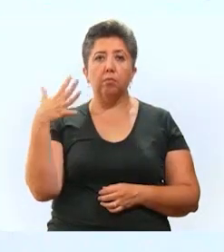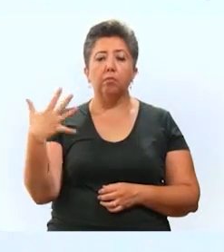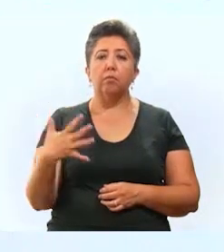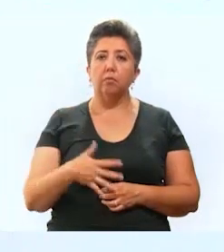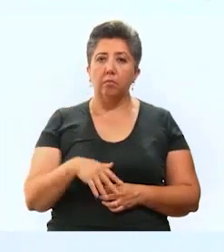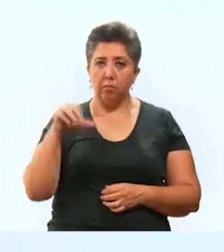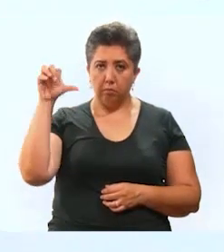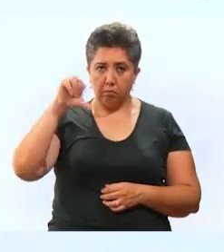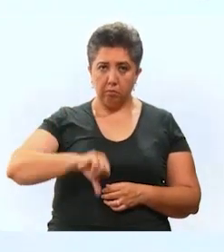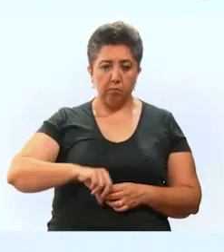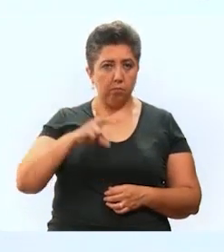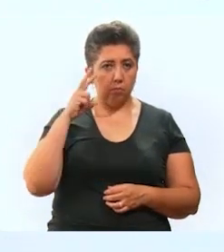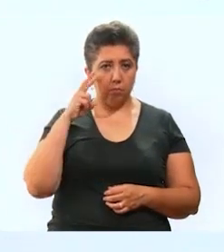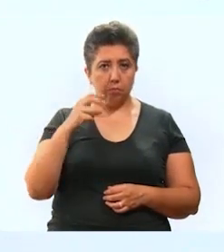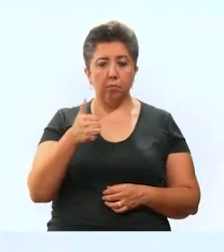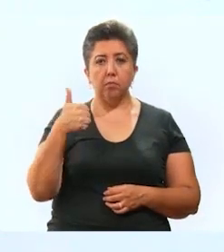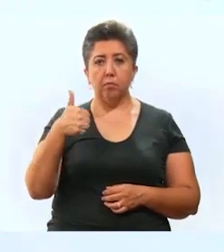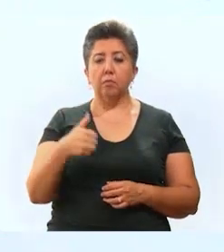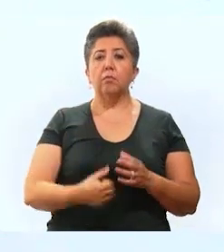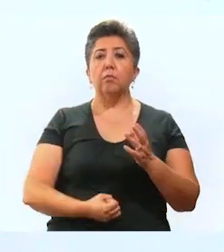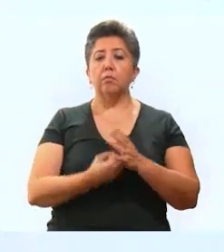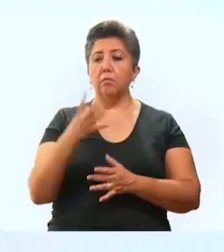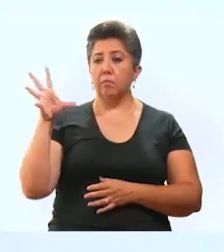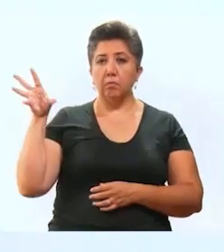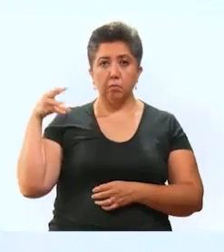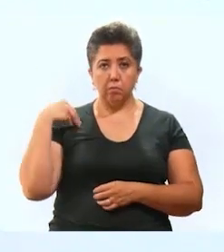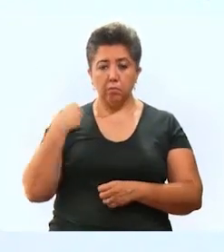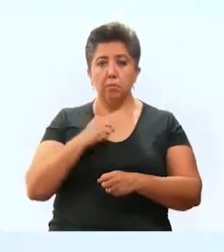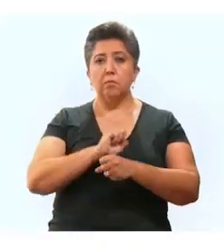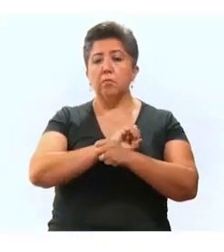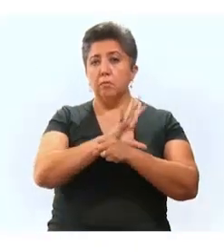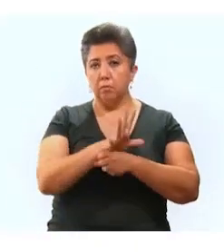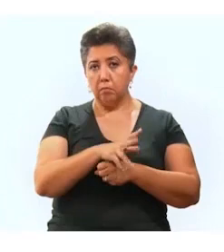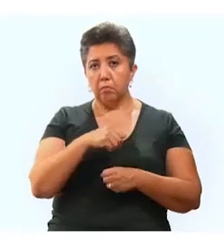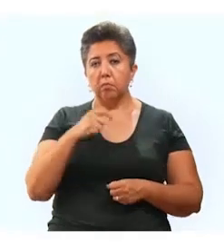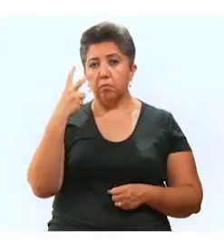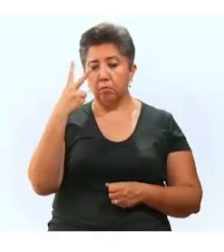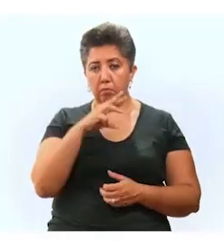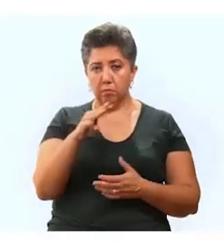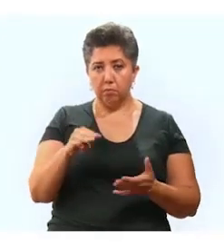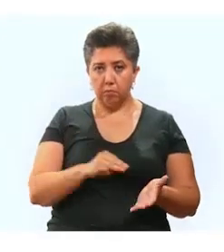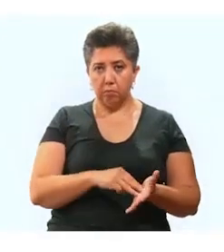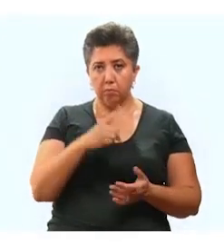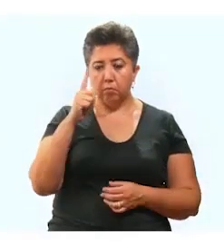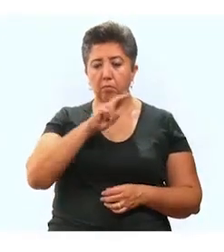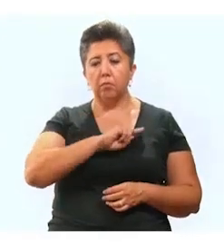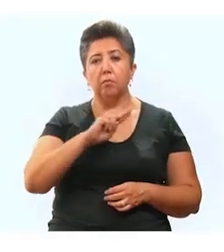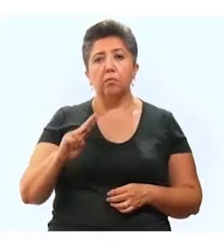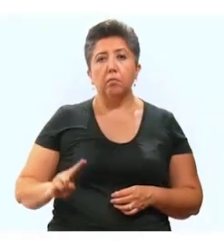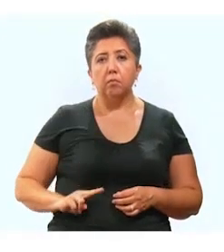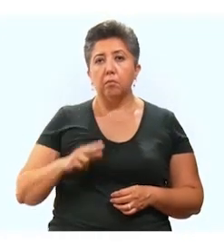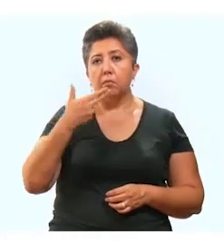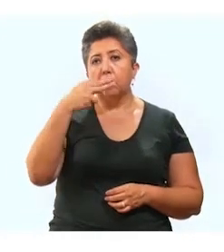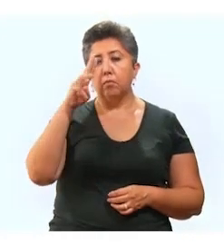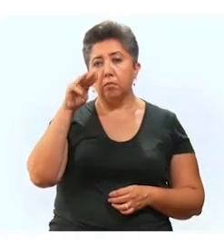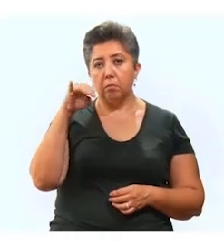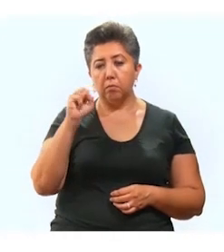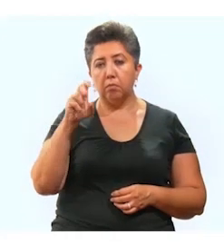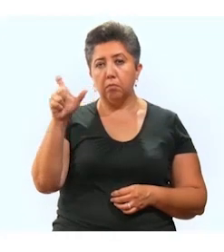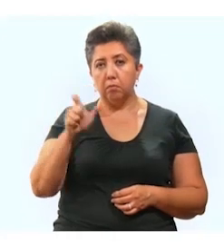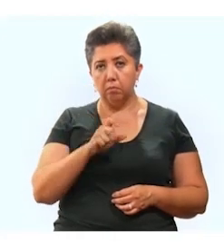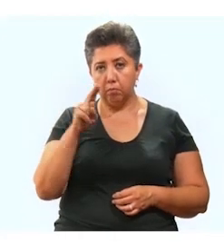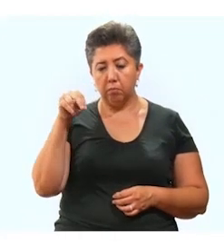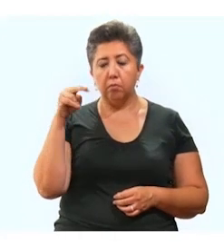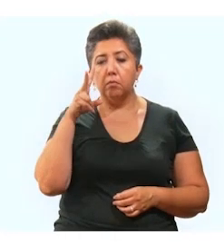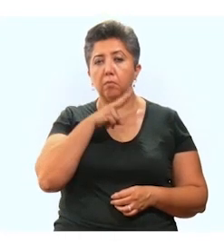109.545. Hoy se detectaron 6 nuevos contagios de coronavirus, 2 en Mérida, 1 en Humán, Junucmá,